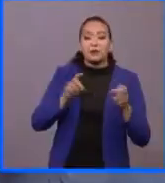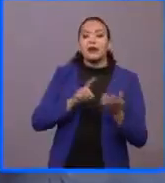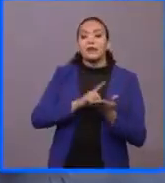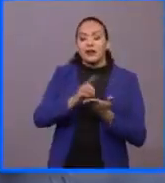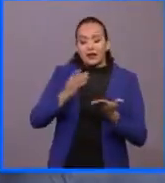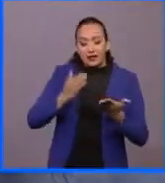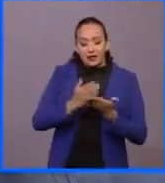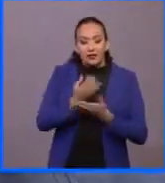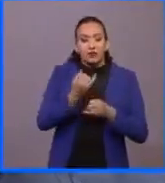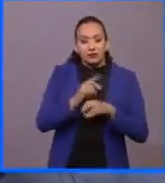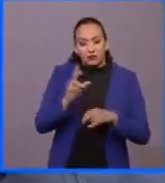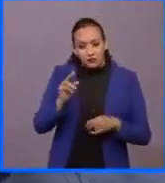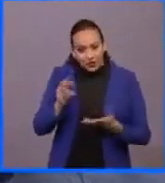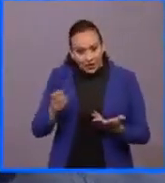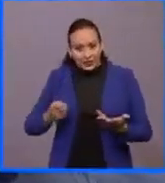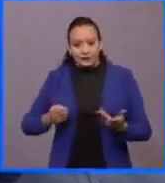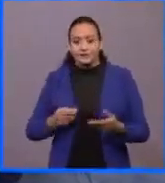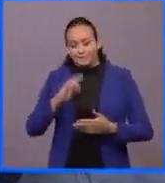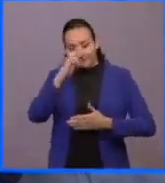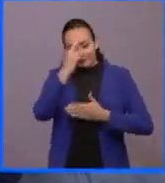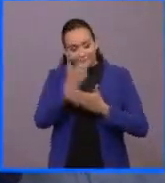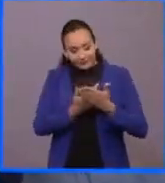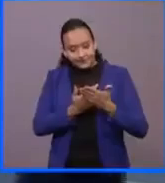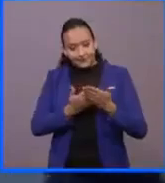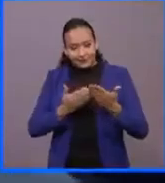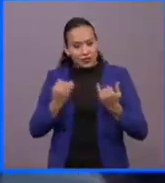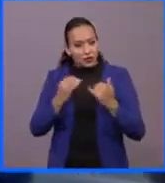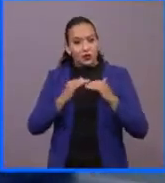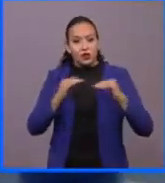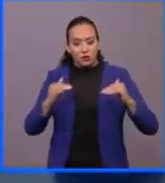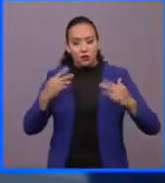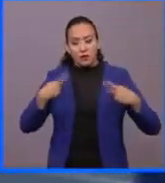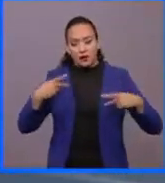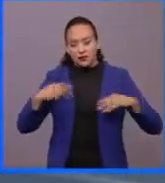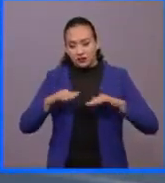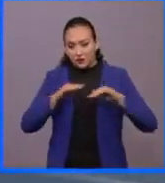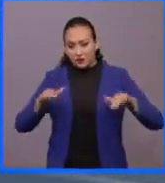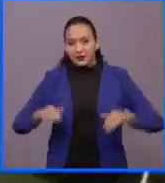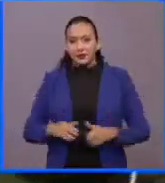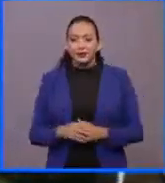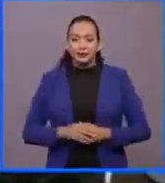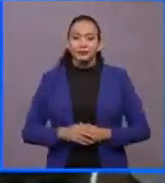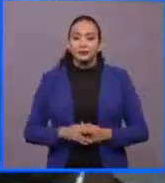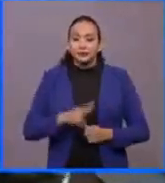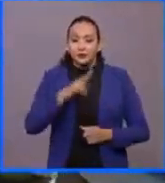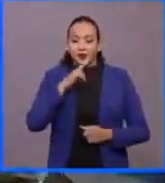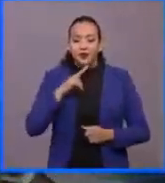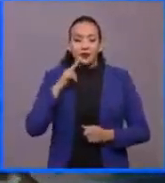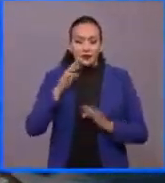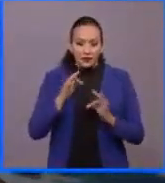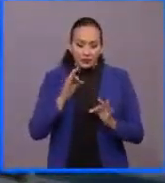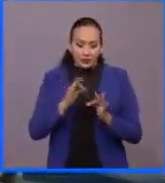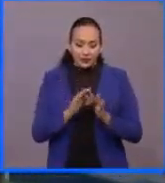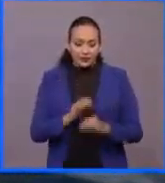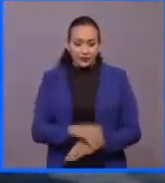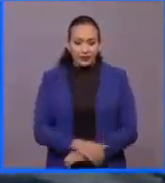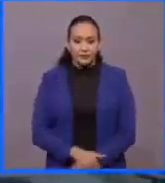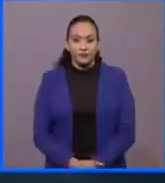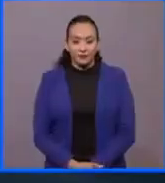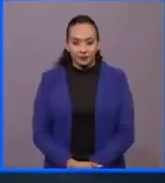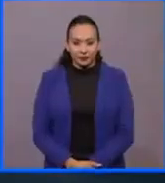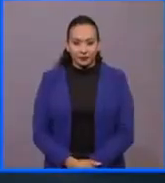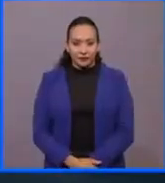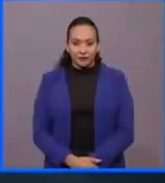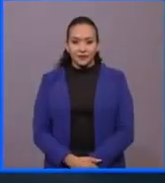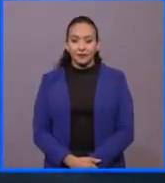de acceso a la información por violar el principio de equidad tributaria. Con información de José Luis Guerra García para el canal del